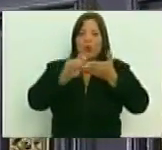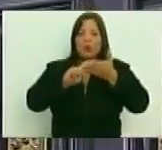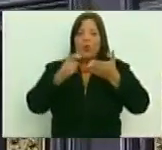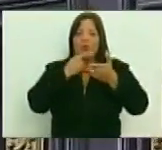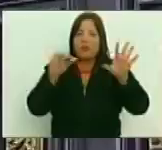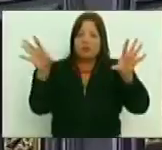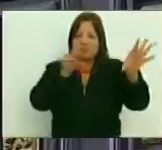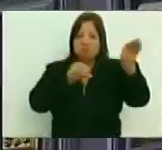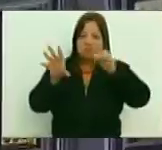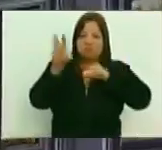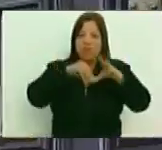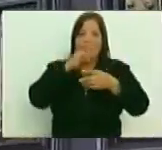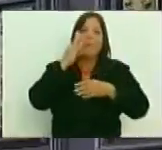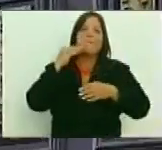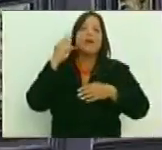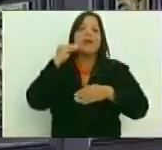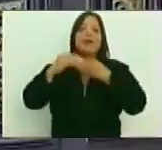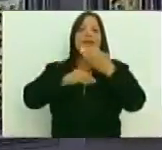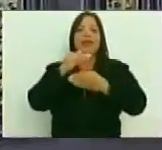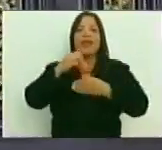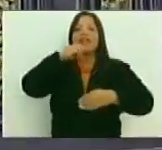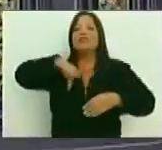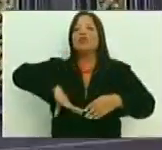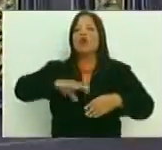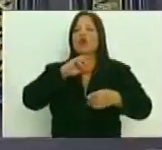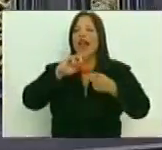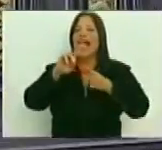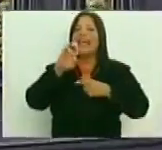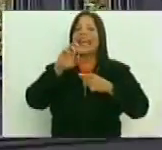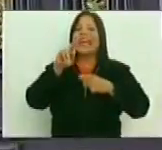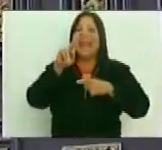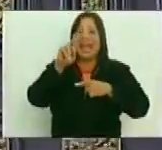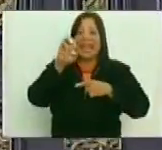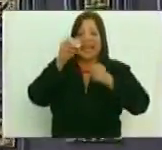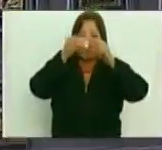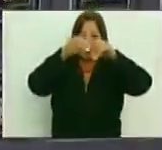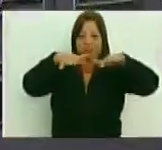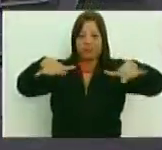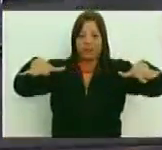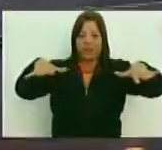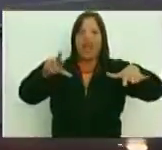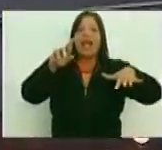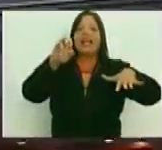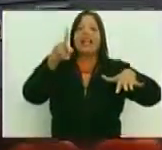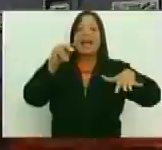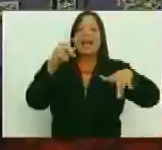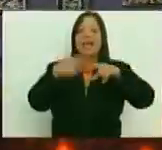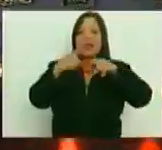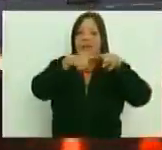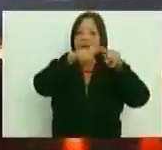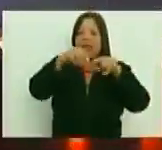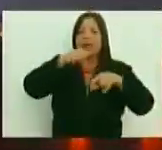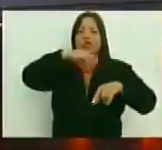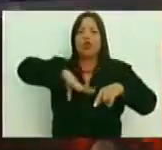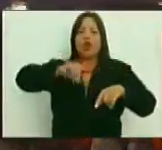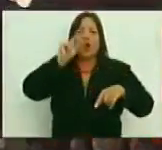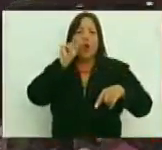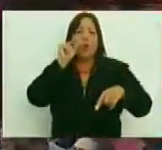en la red de Historia, Memoria y Patrimonio, que agrupa varios miles de cronistas,